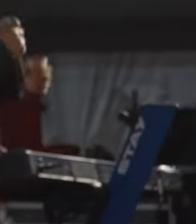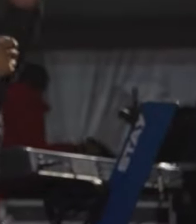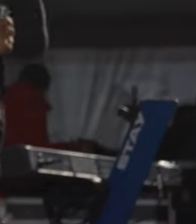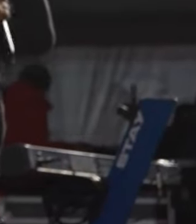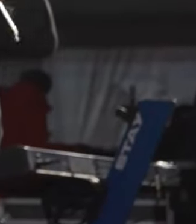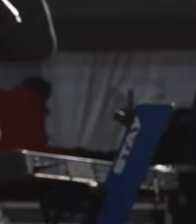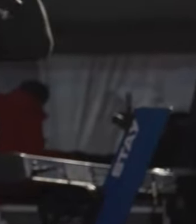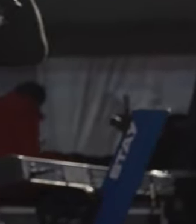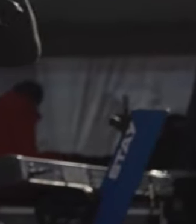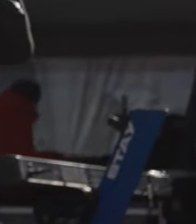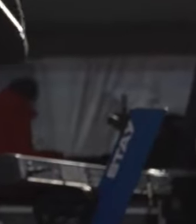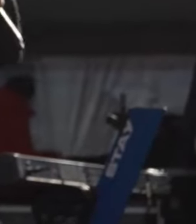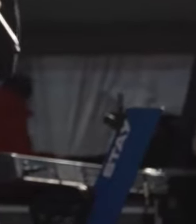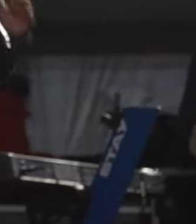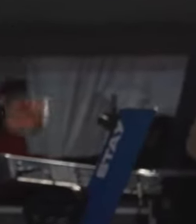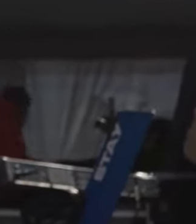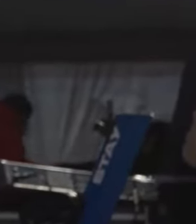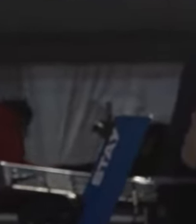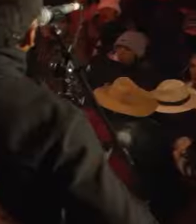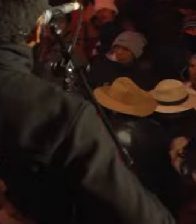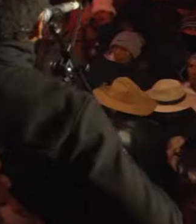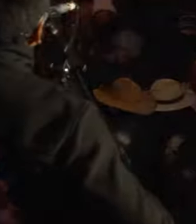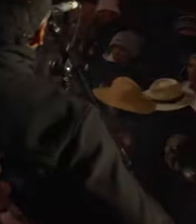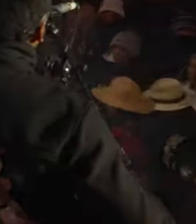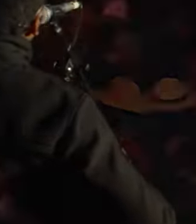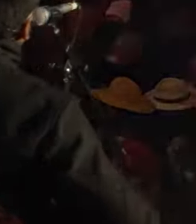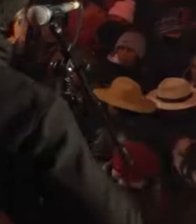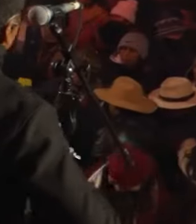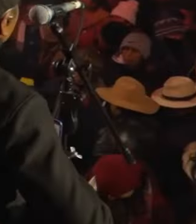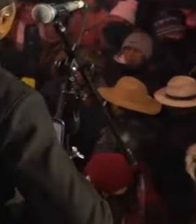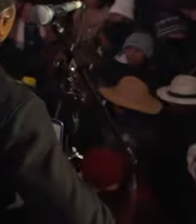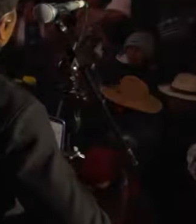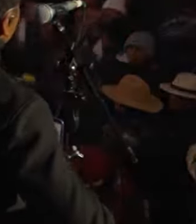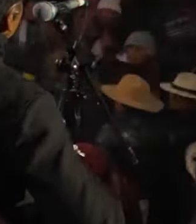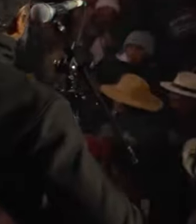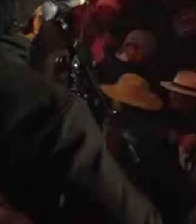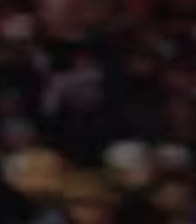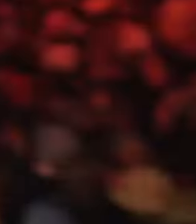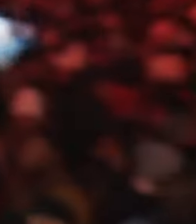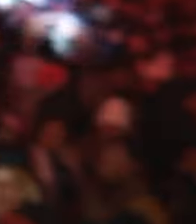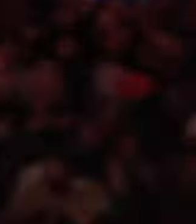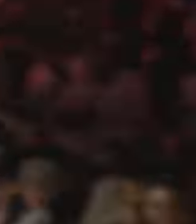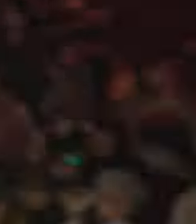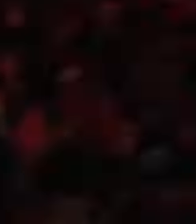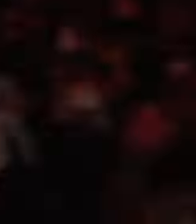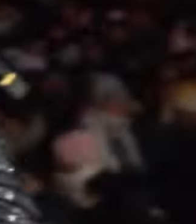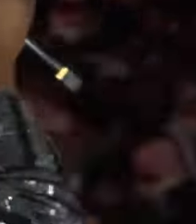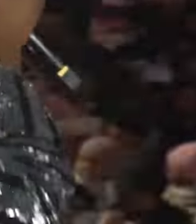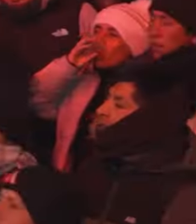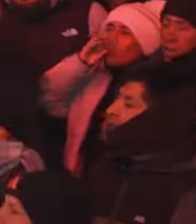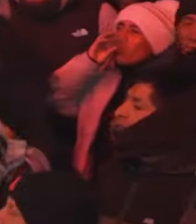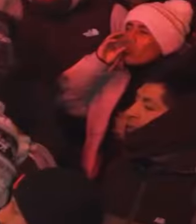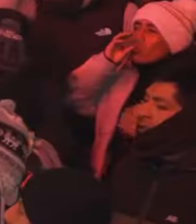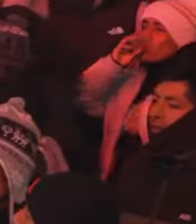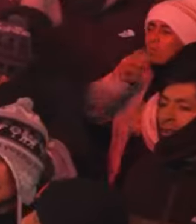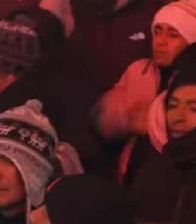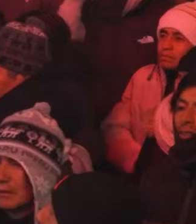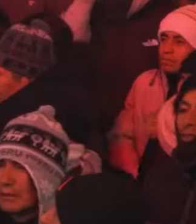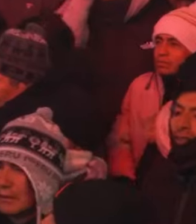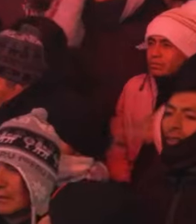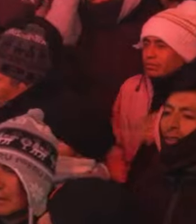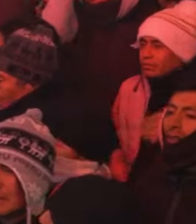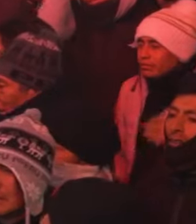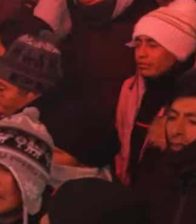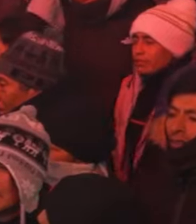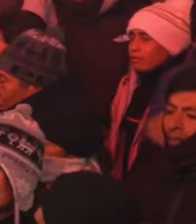vida, te quiero tanto, pedacito de mi vida, cállate amor, pedacito de mi vida, te quiero tanto, pedacito de mi vida,